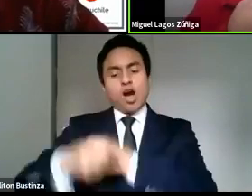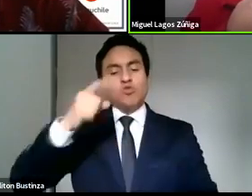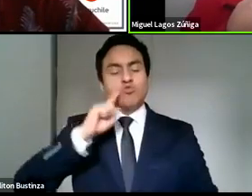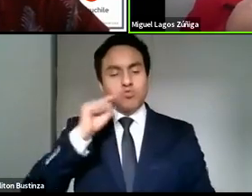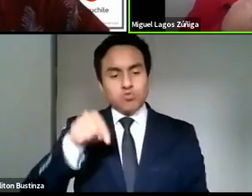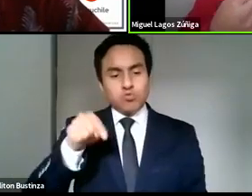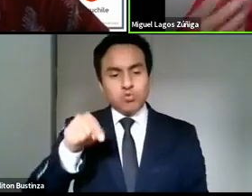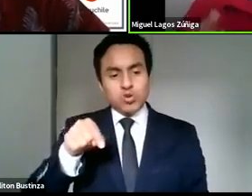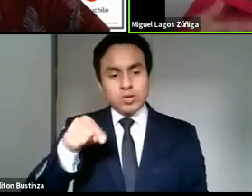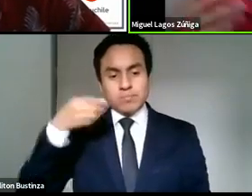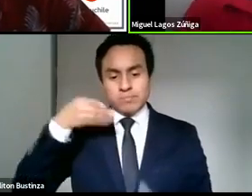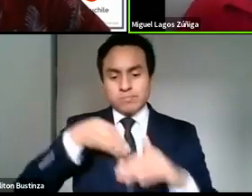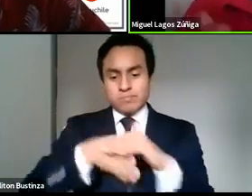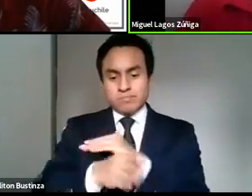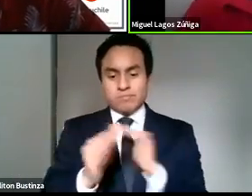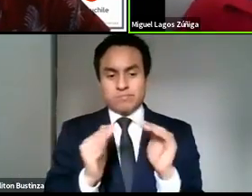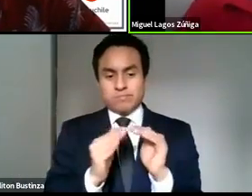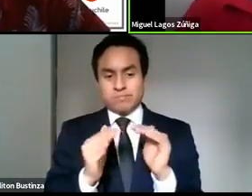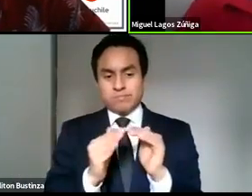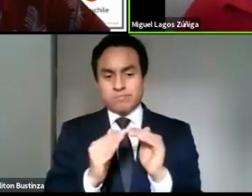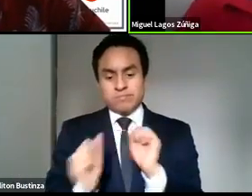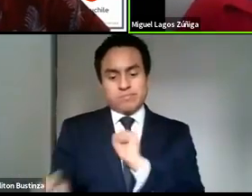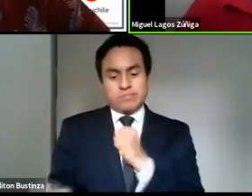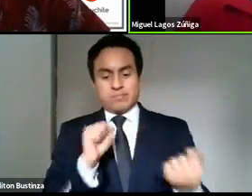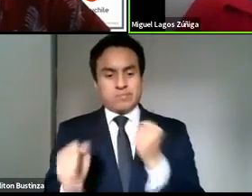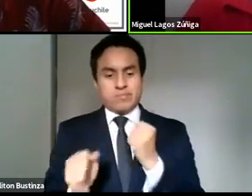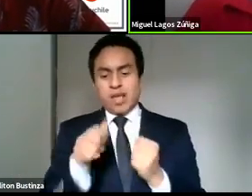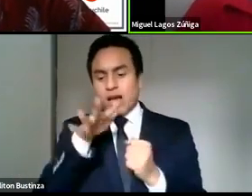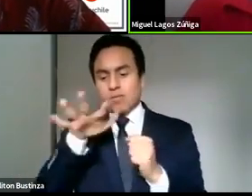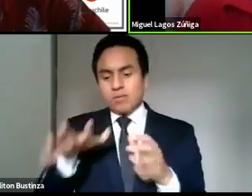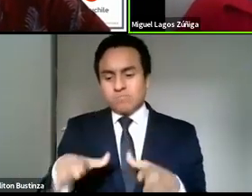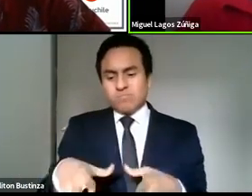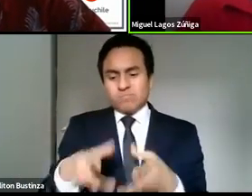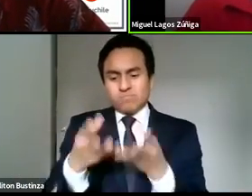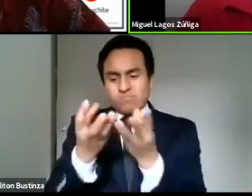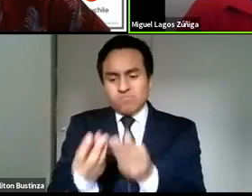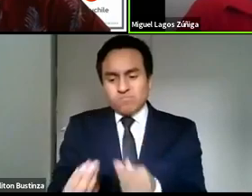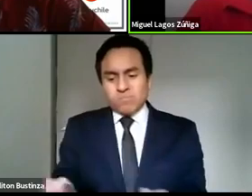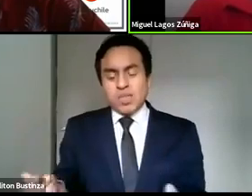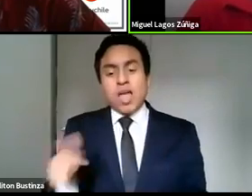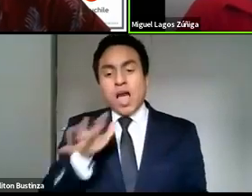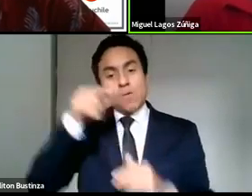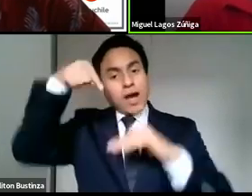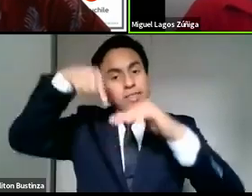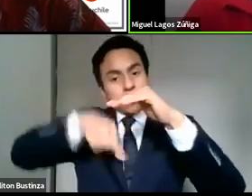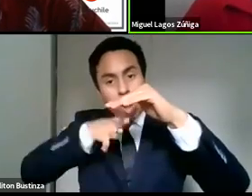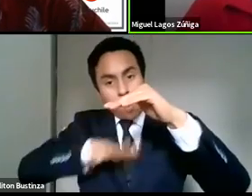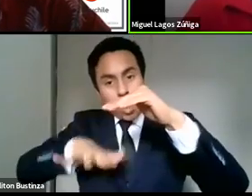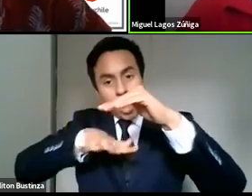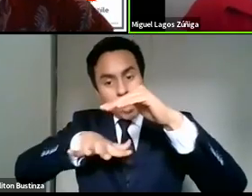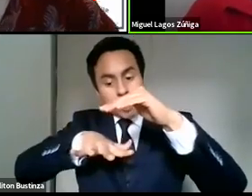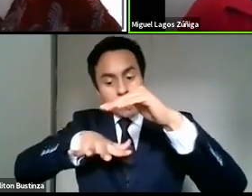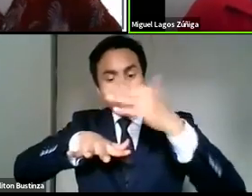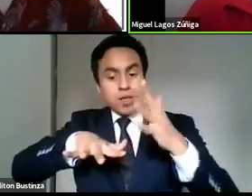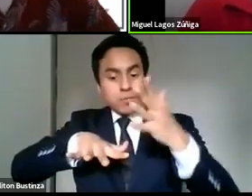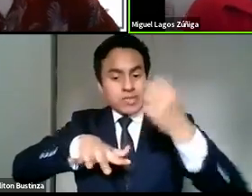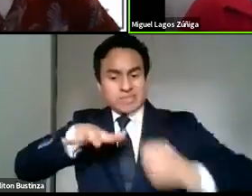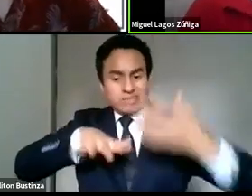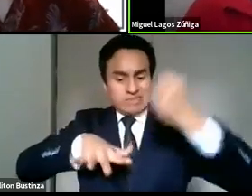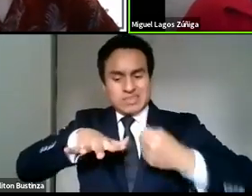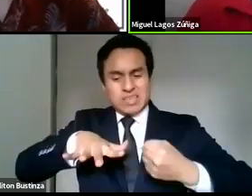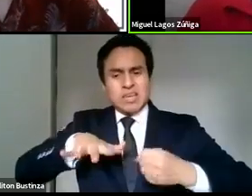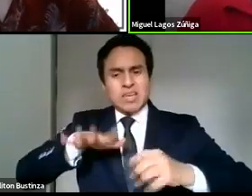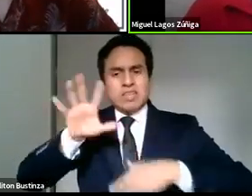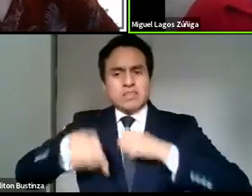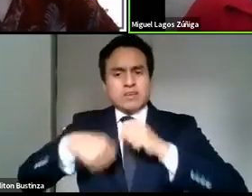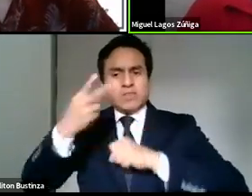eh, ciertamente va a estar estresando nuestros acuíferos. Y el agua que tienen nuestros acuíferos es agua que probablemente le tomó